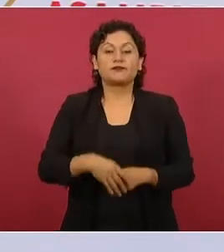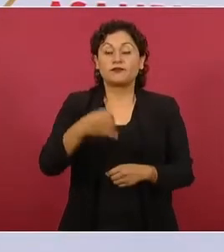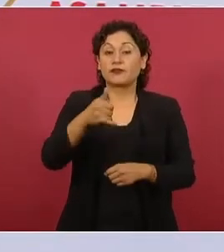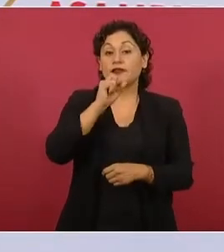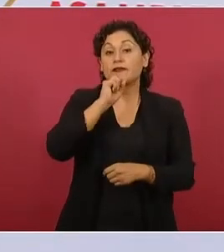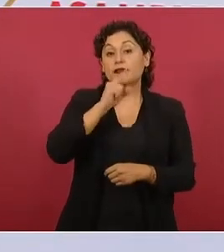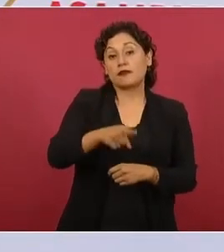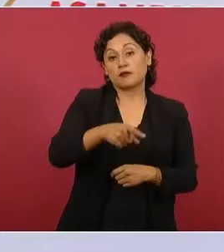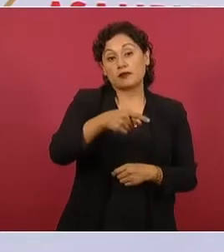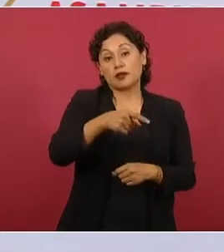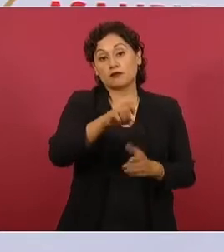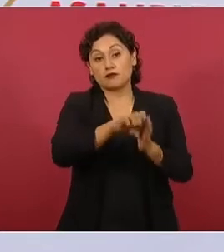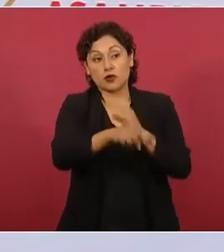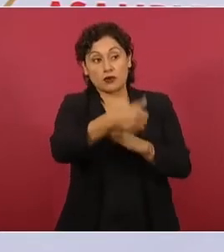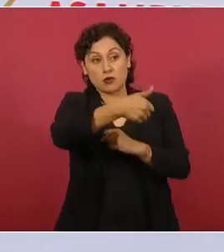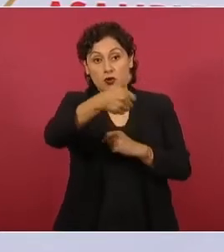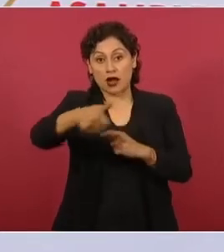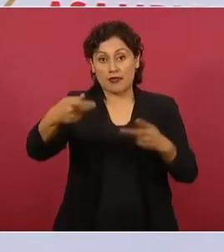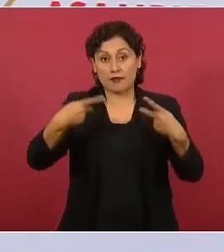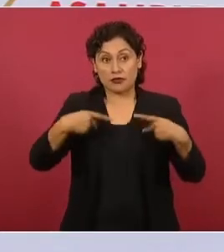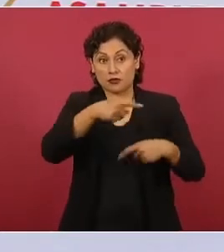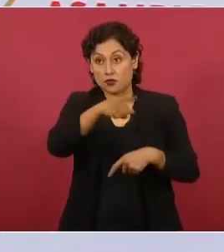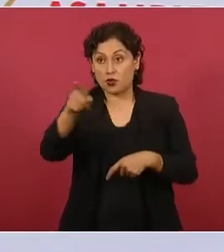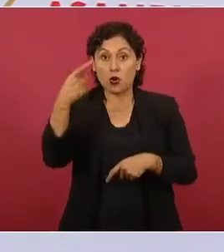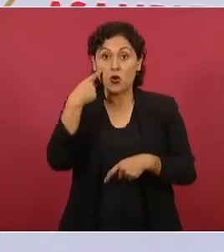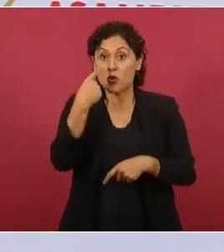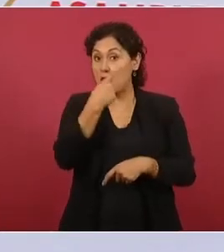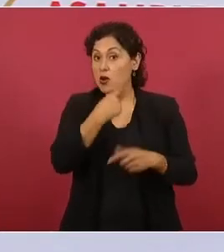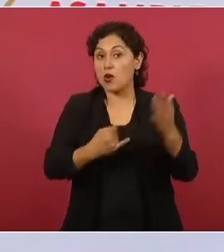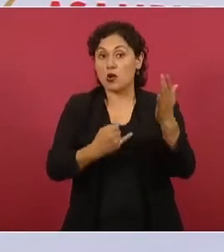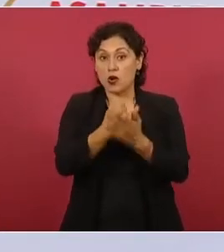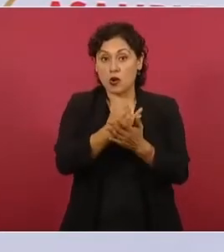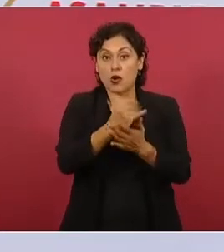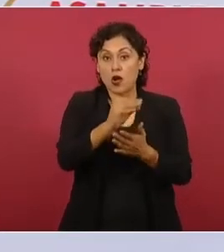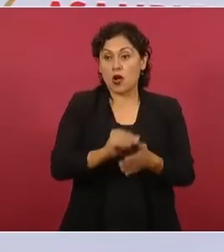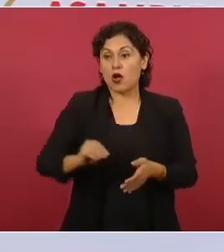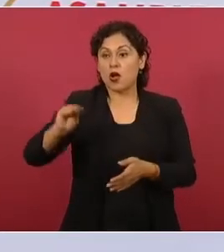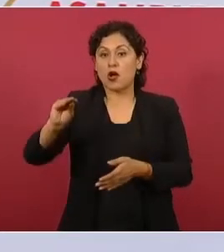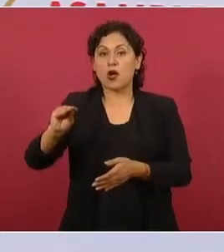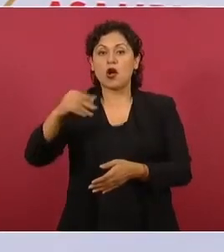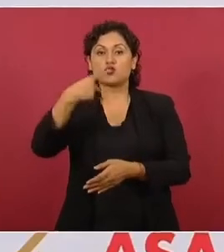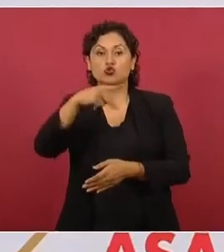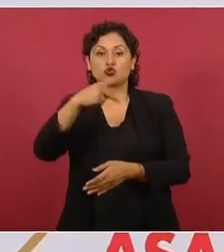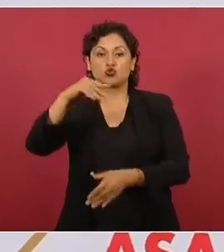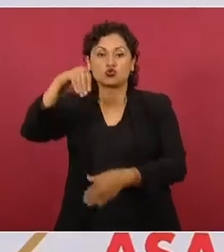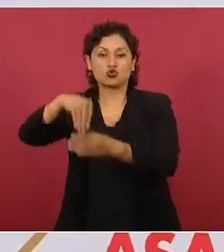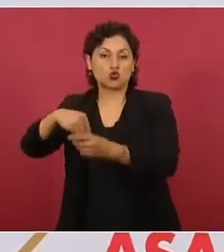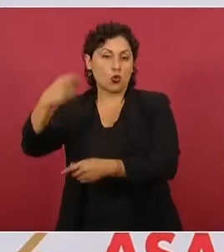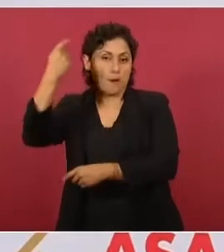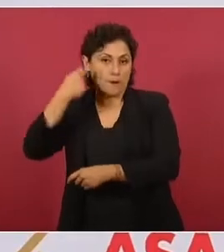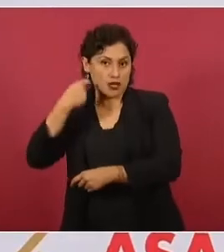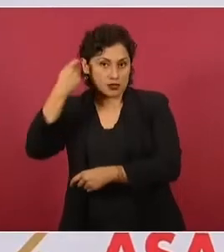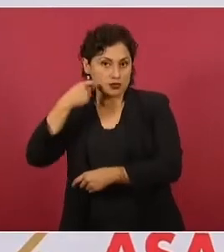cada trabajador, transferirlos para fortalecer su pensión en caso de retiro. Lo cito textualmente para que se